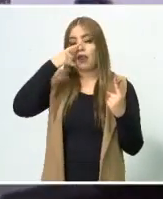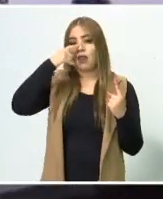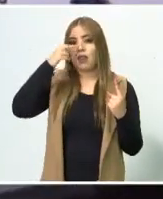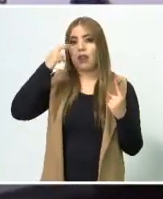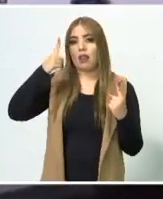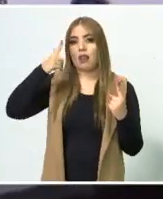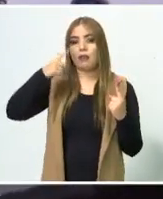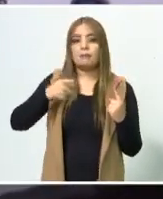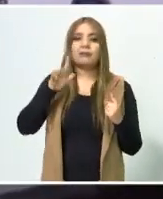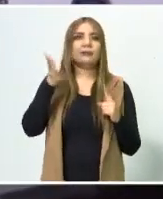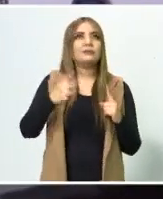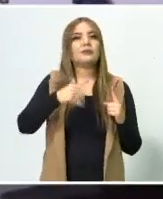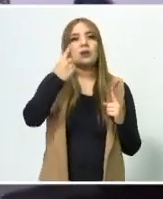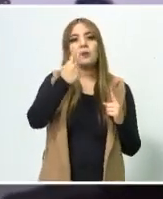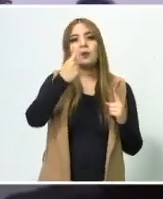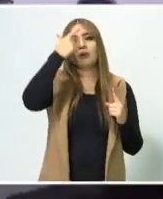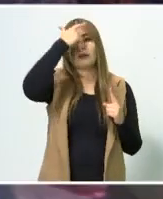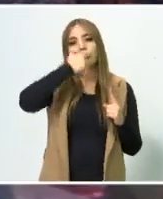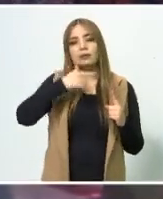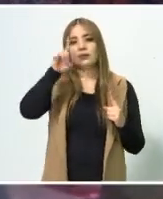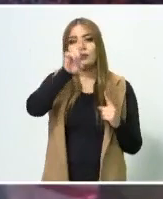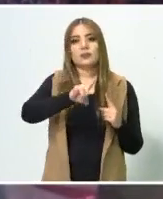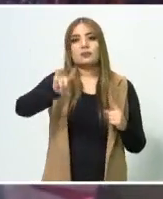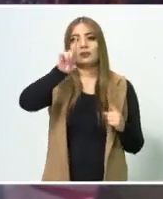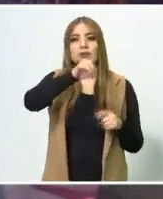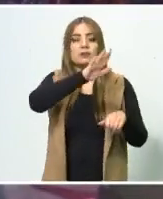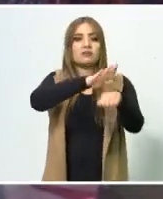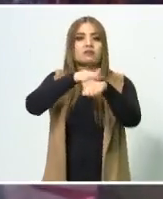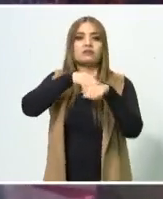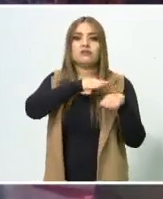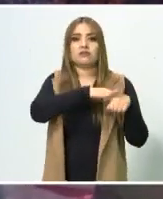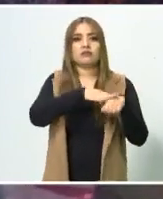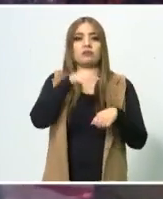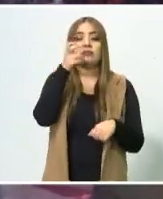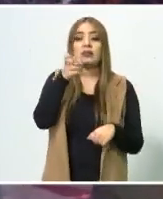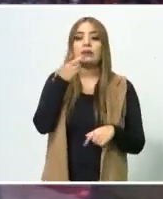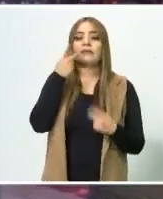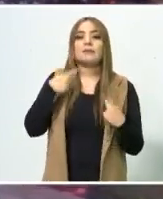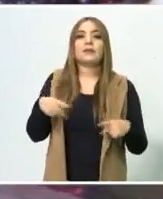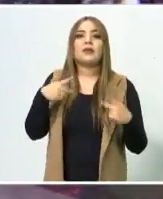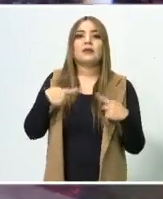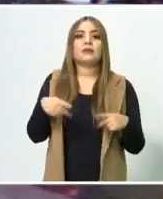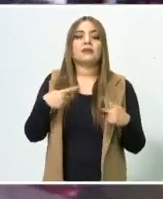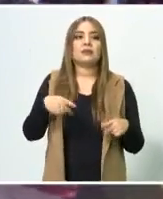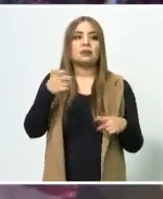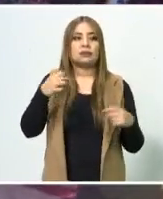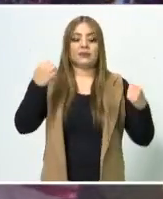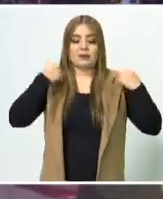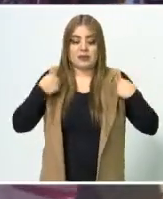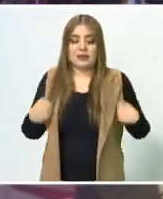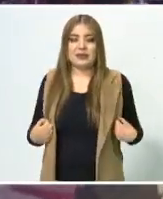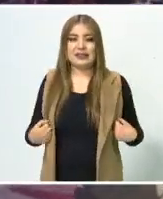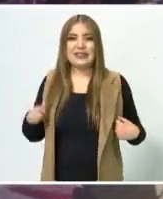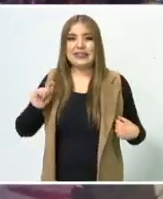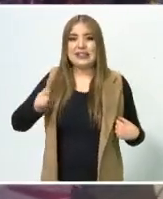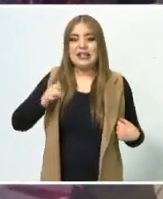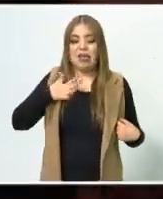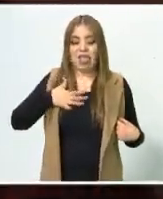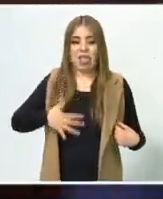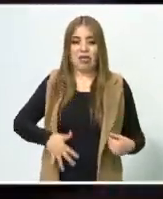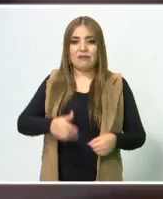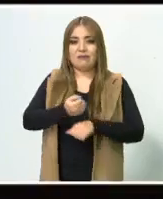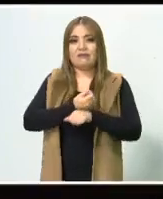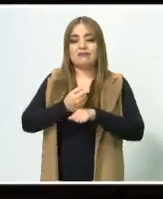de la 1 de la madrugada del domingo que se reportó al sistema de emergencia sobre una persona que estaba con la playera cubierta de sangre en la avenida